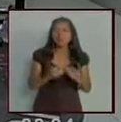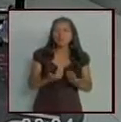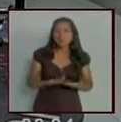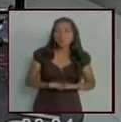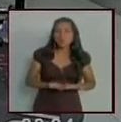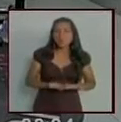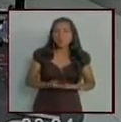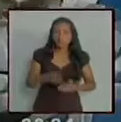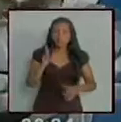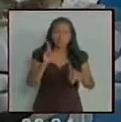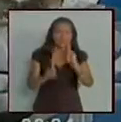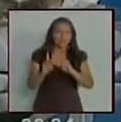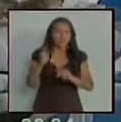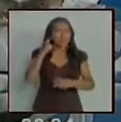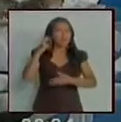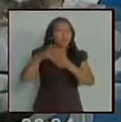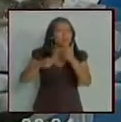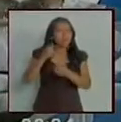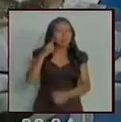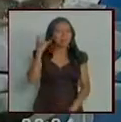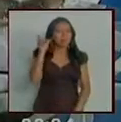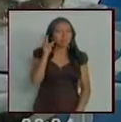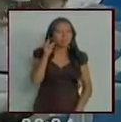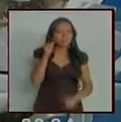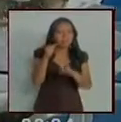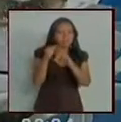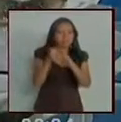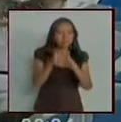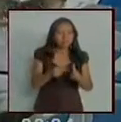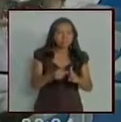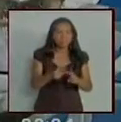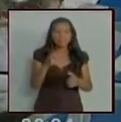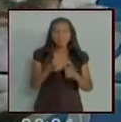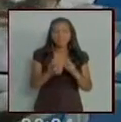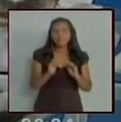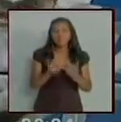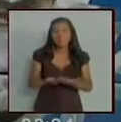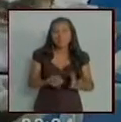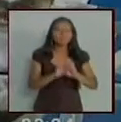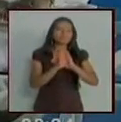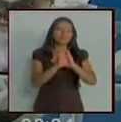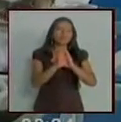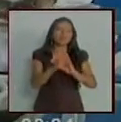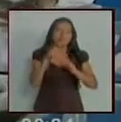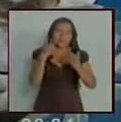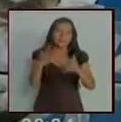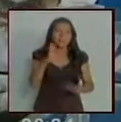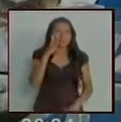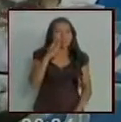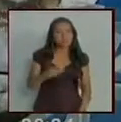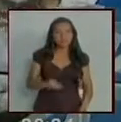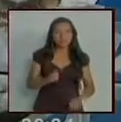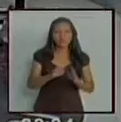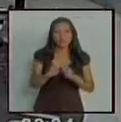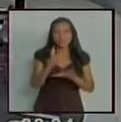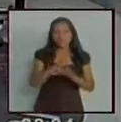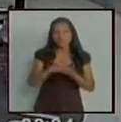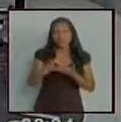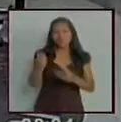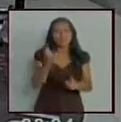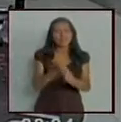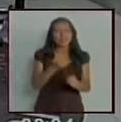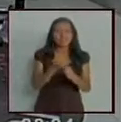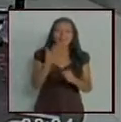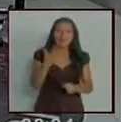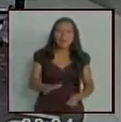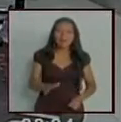suele tener un problema en el oído en los estudios. Yo tengo una experiencia muy cercana, ¿no es cierto? Malas calificaciones,